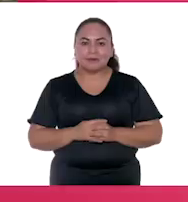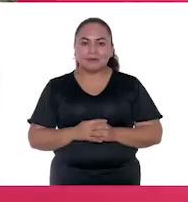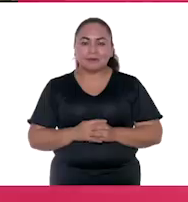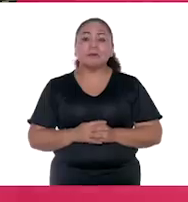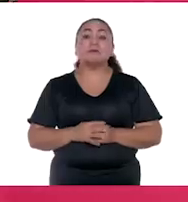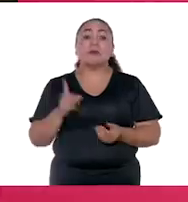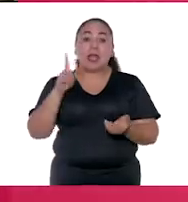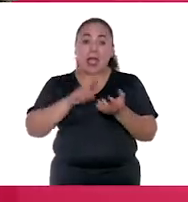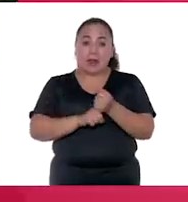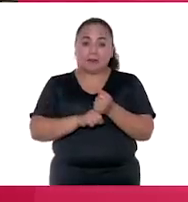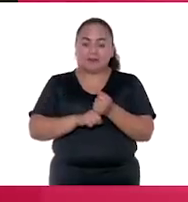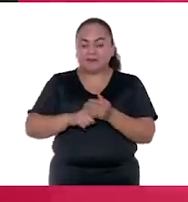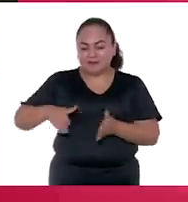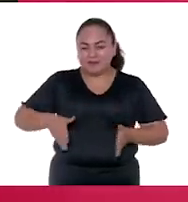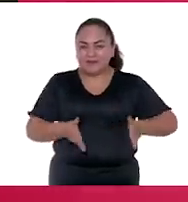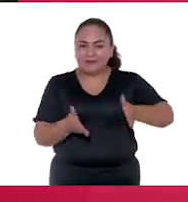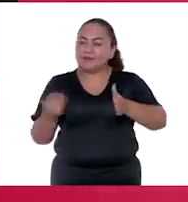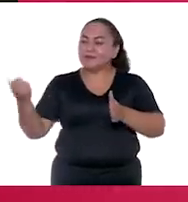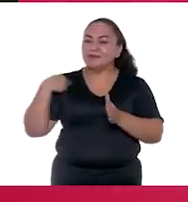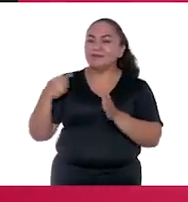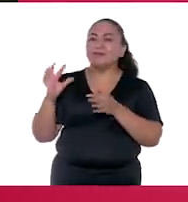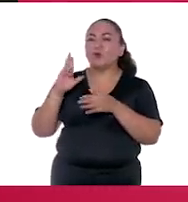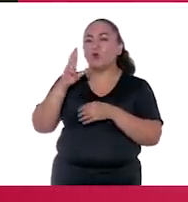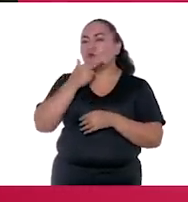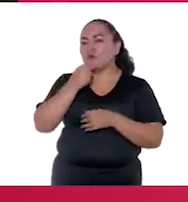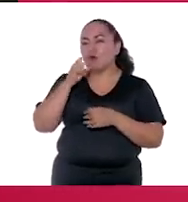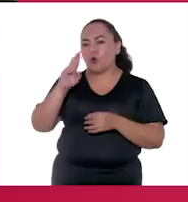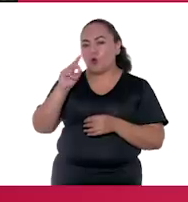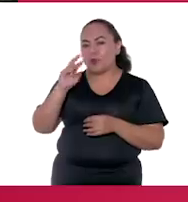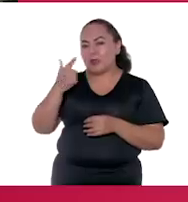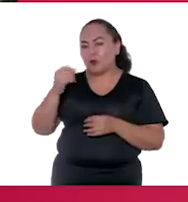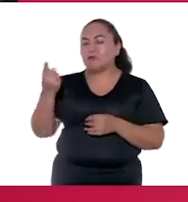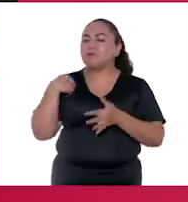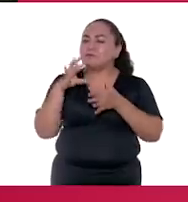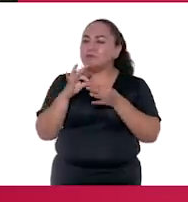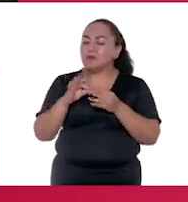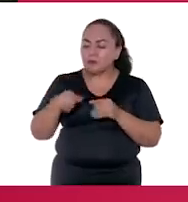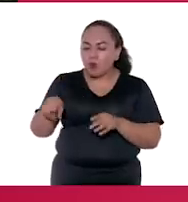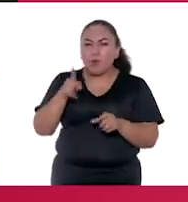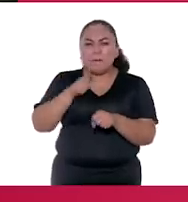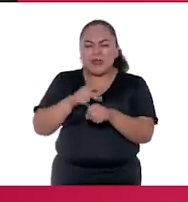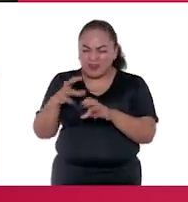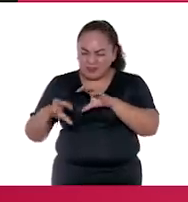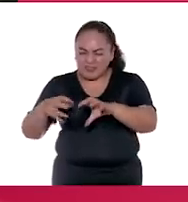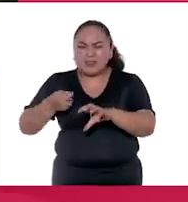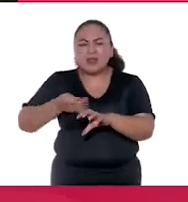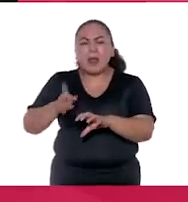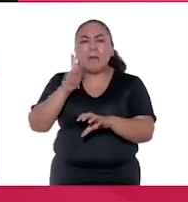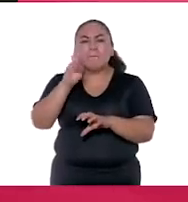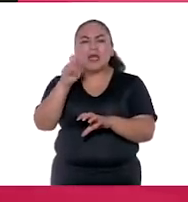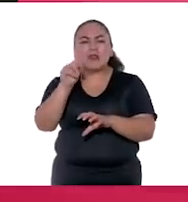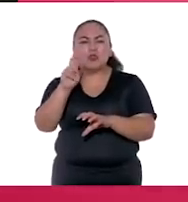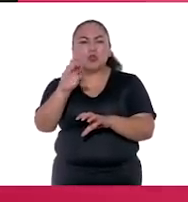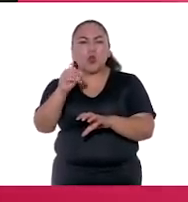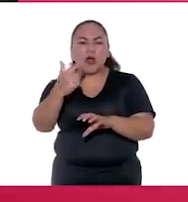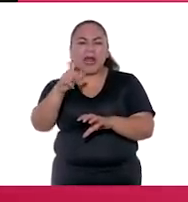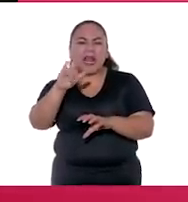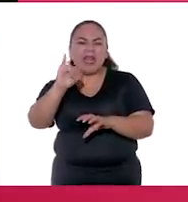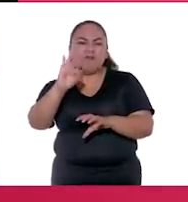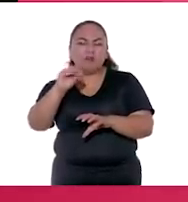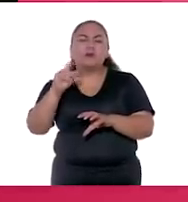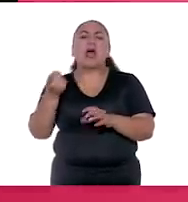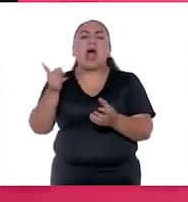En el camino, Rodrigo me muestra los grabados que hay en algunas rocas que los geólogos llaman petroglifos, en los que se ven